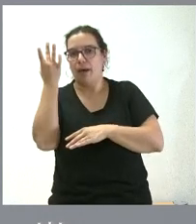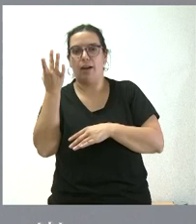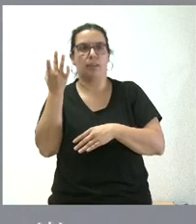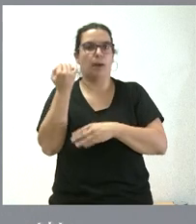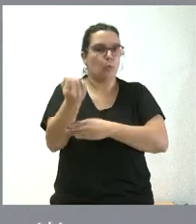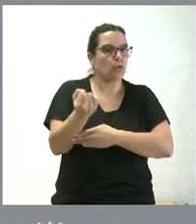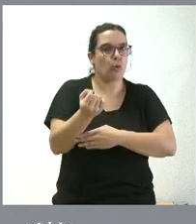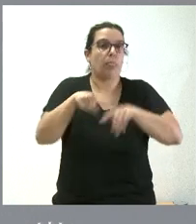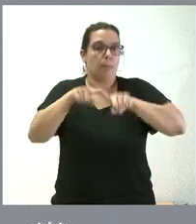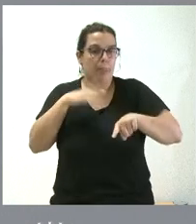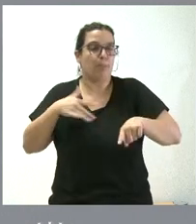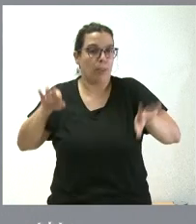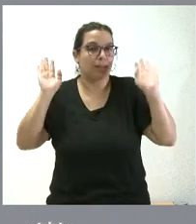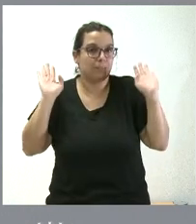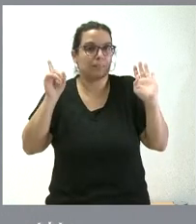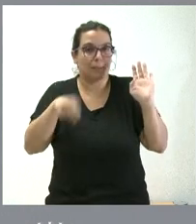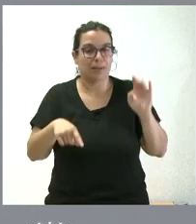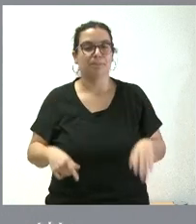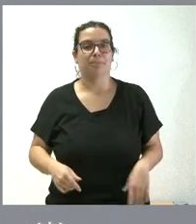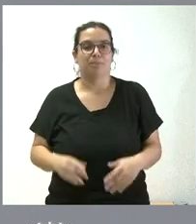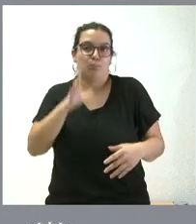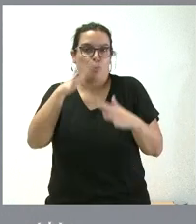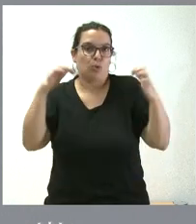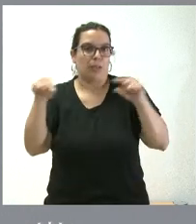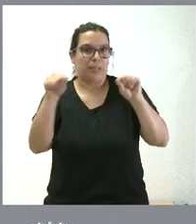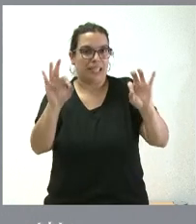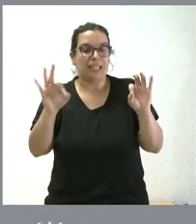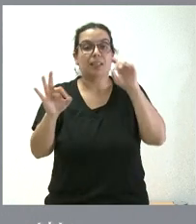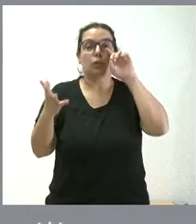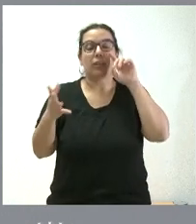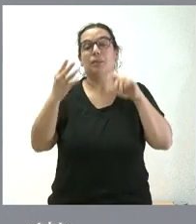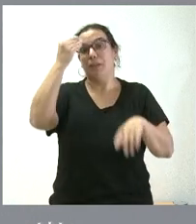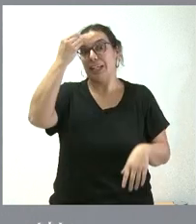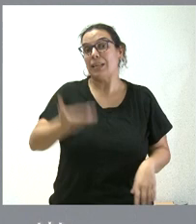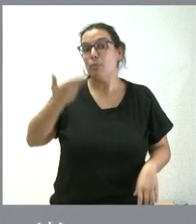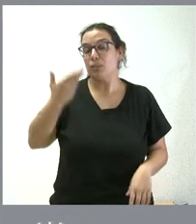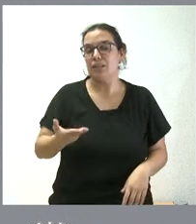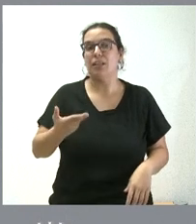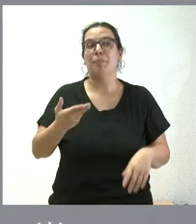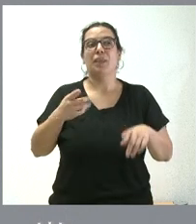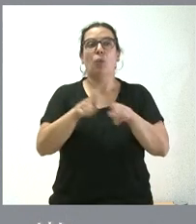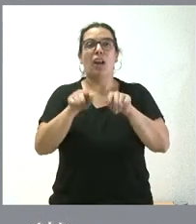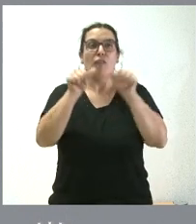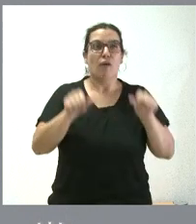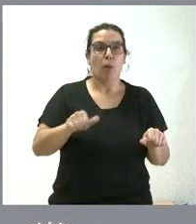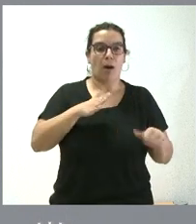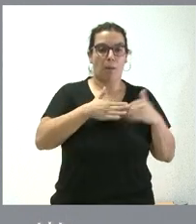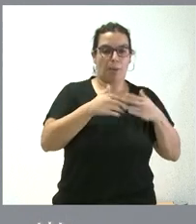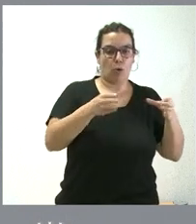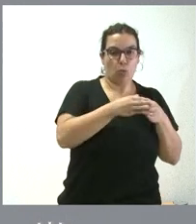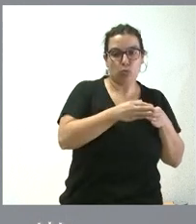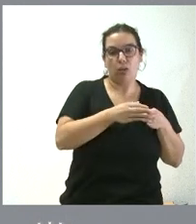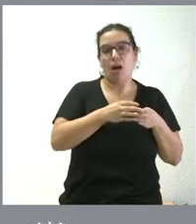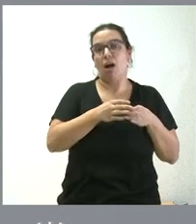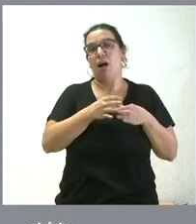apoyos que todo es posible durante un debate parlamentario y por tanto aquí nos tenemos que quedar con lo importante no tanto si la iniciativa es a través de proposición de